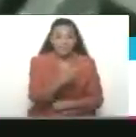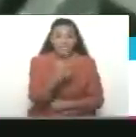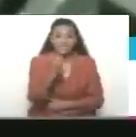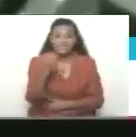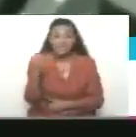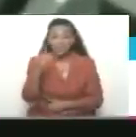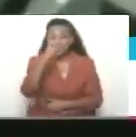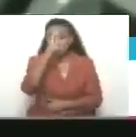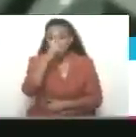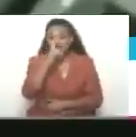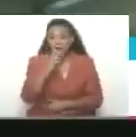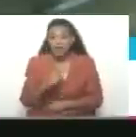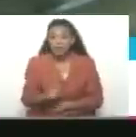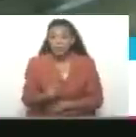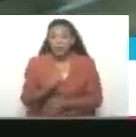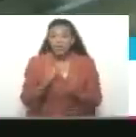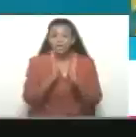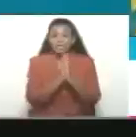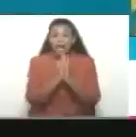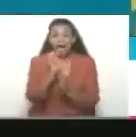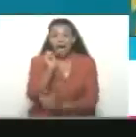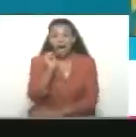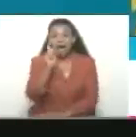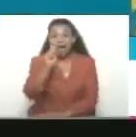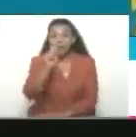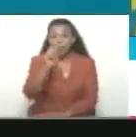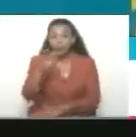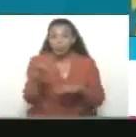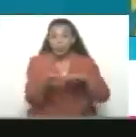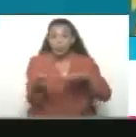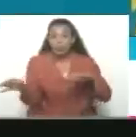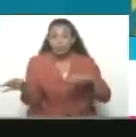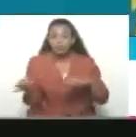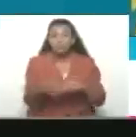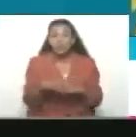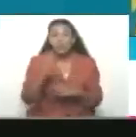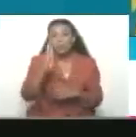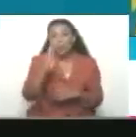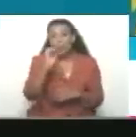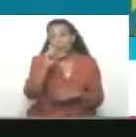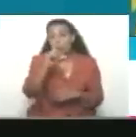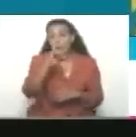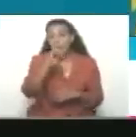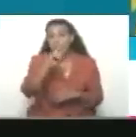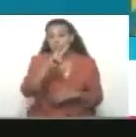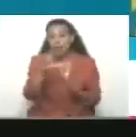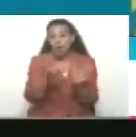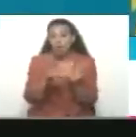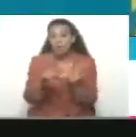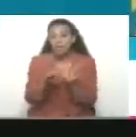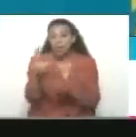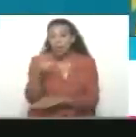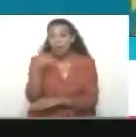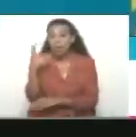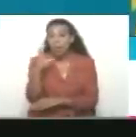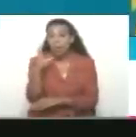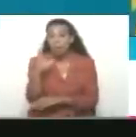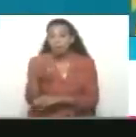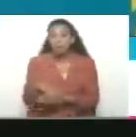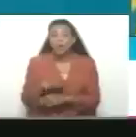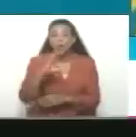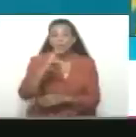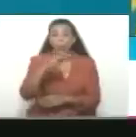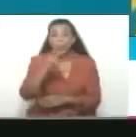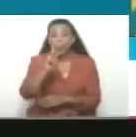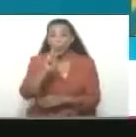años de San Antonio del taira municipio Bolívar en la frontera con Colombia es la frontera con Cúcuta